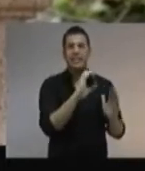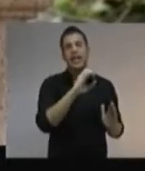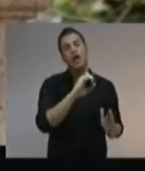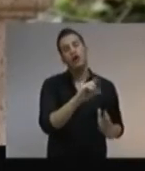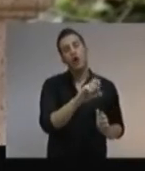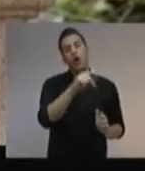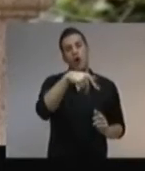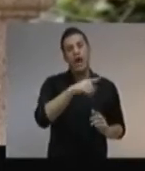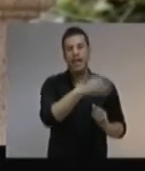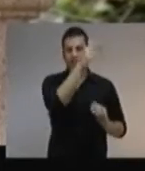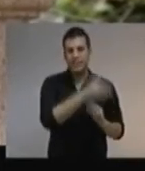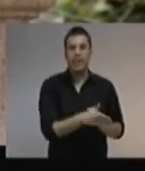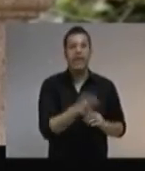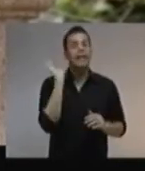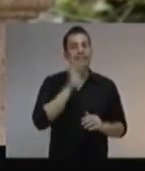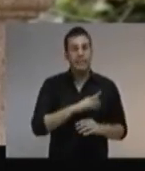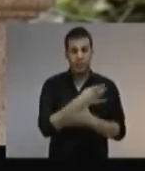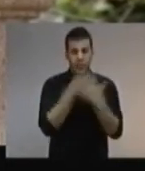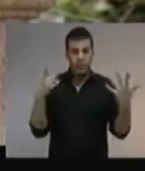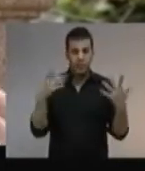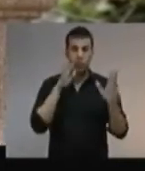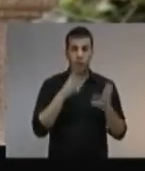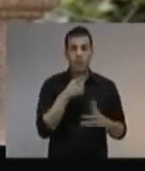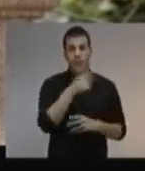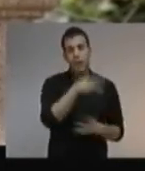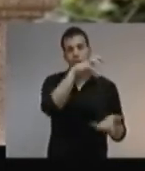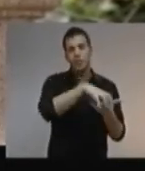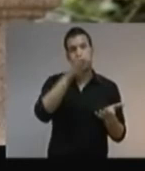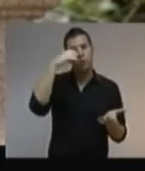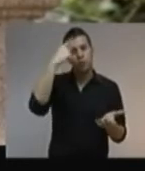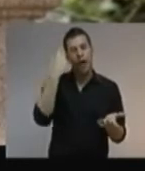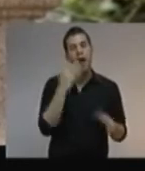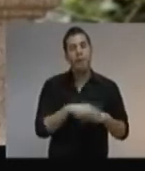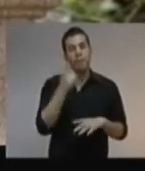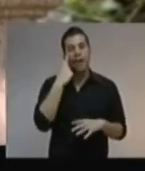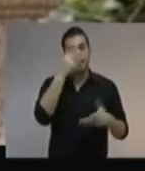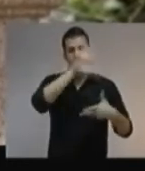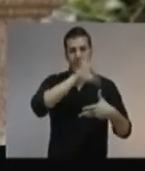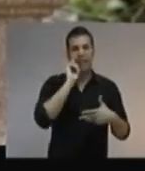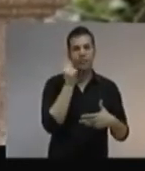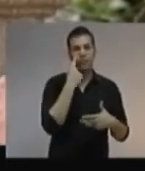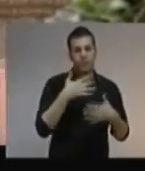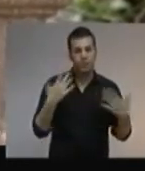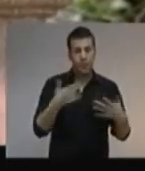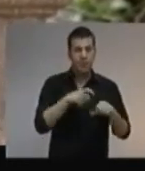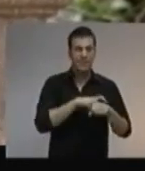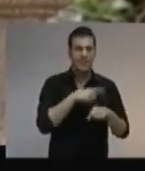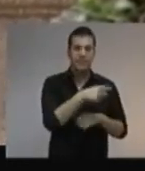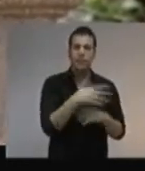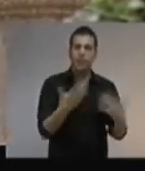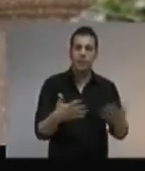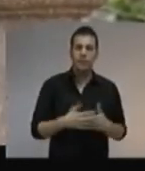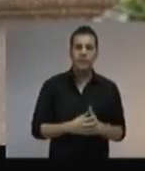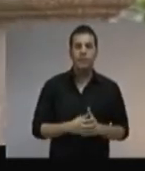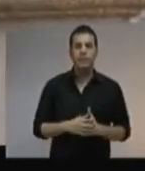cuya fachada más antigua data de principios del siglo XVI y que hoy en día es un importante centro cultural sobre el descubrimiento de América, pero ¿qué características tiene como